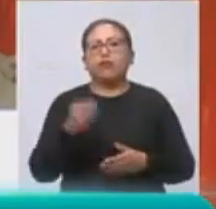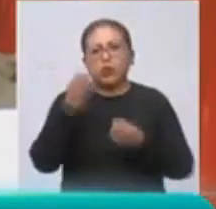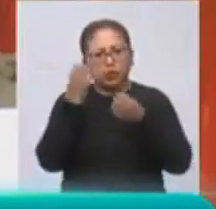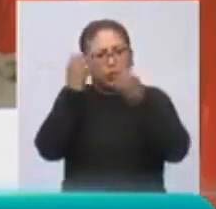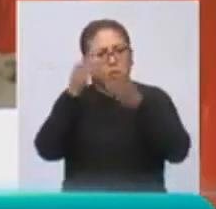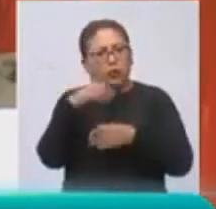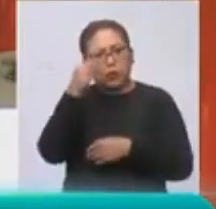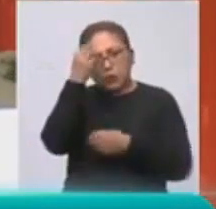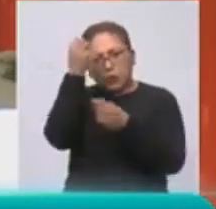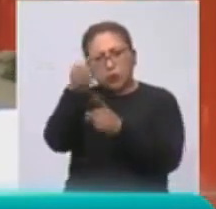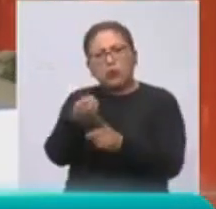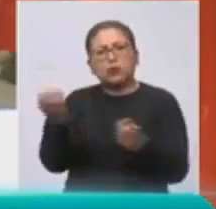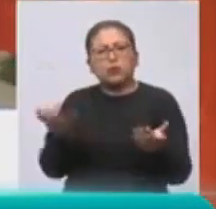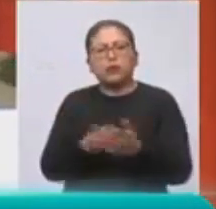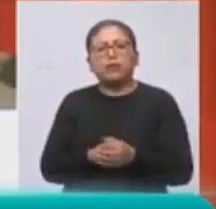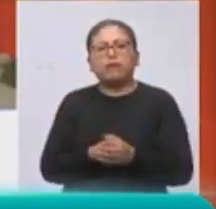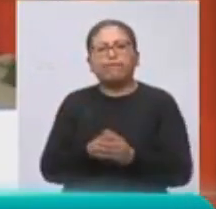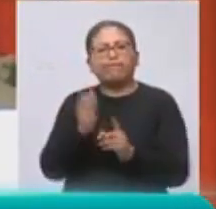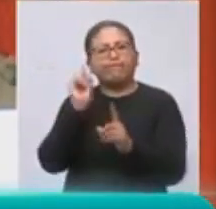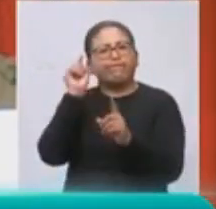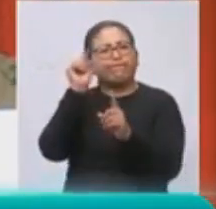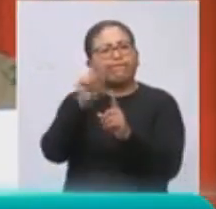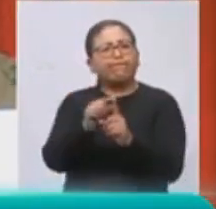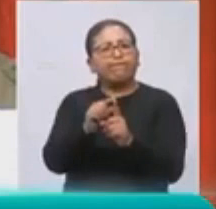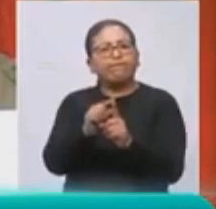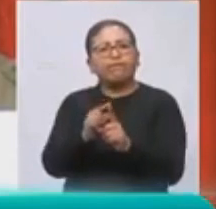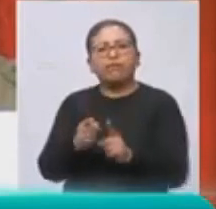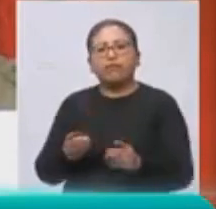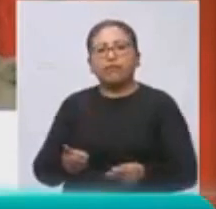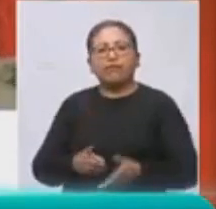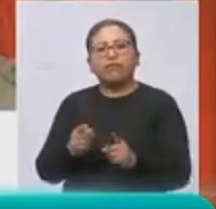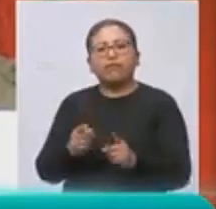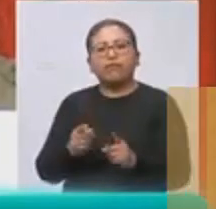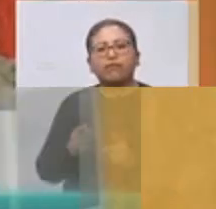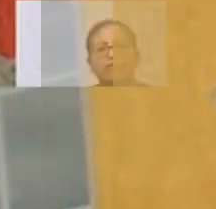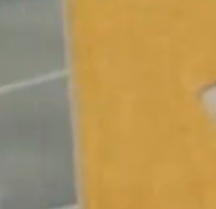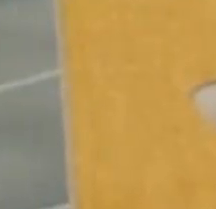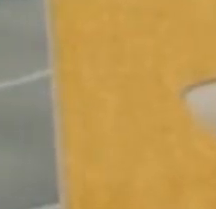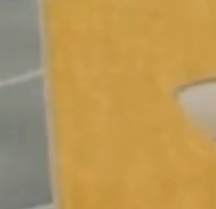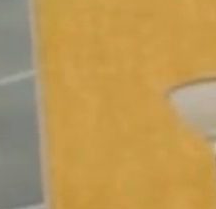otro objetivo, que era el reto de devolverle la salud a los bolivianos.